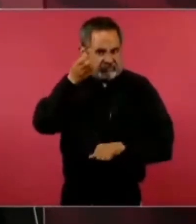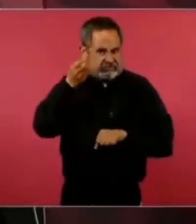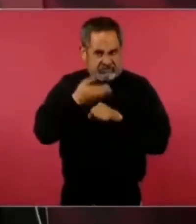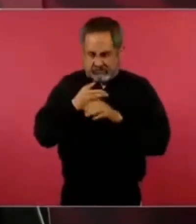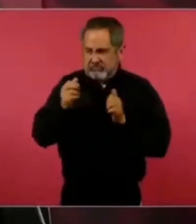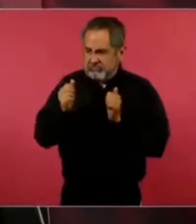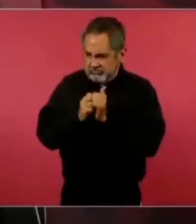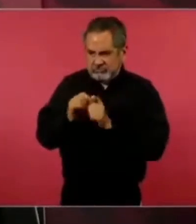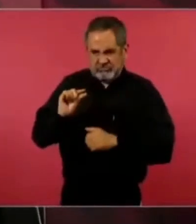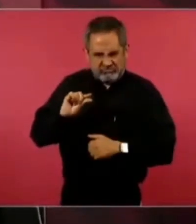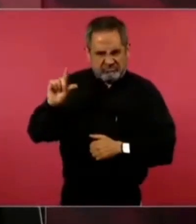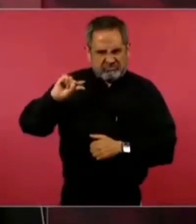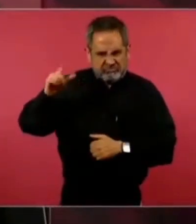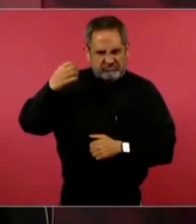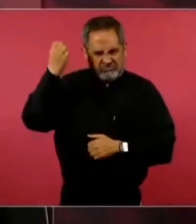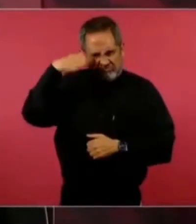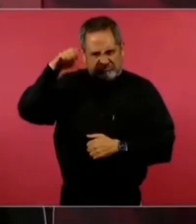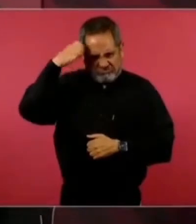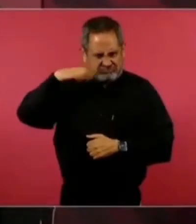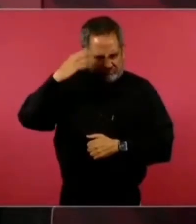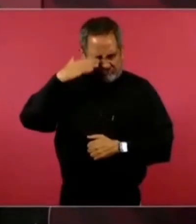con experiencia,